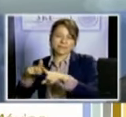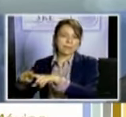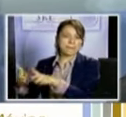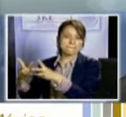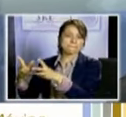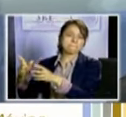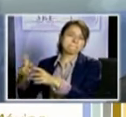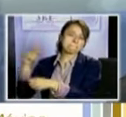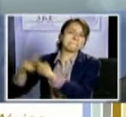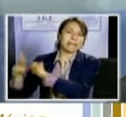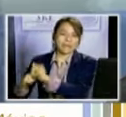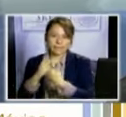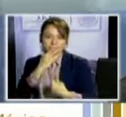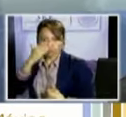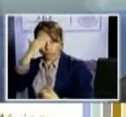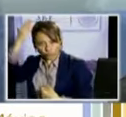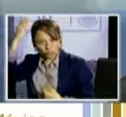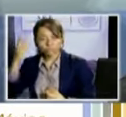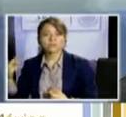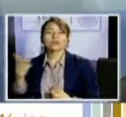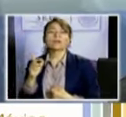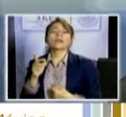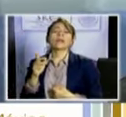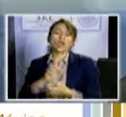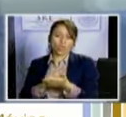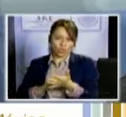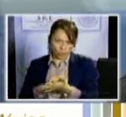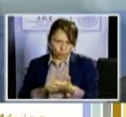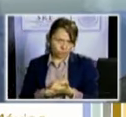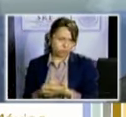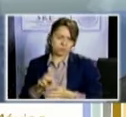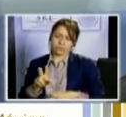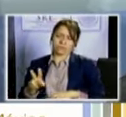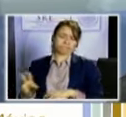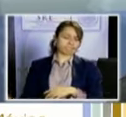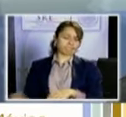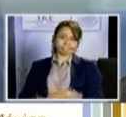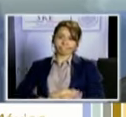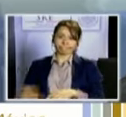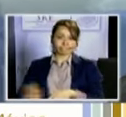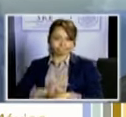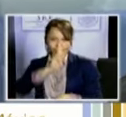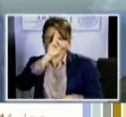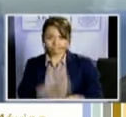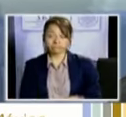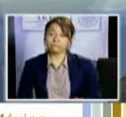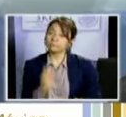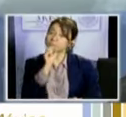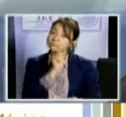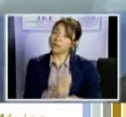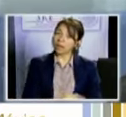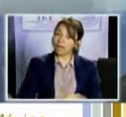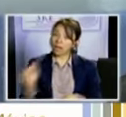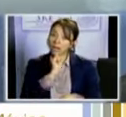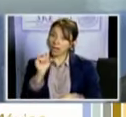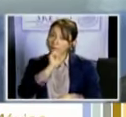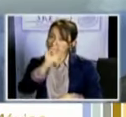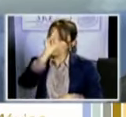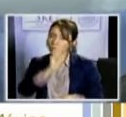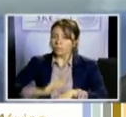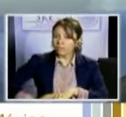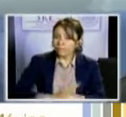las drogas, el consumo de droga es vietado, sino también el del alcohol. Porque hay un principio religioso. Cualquier